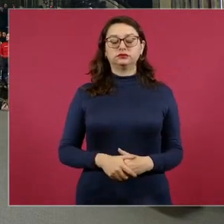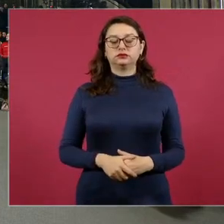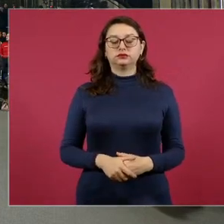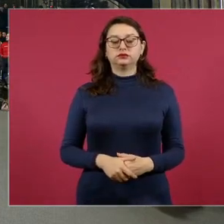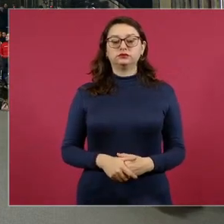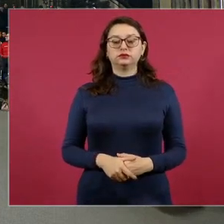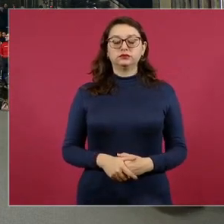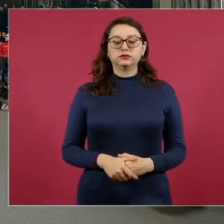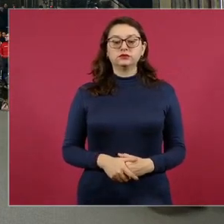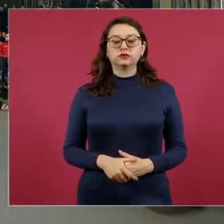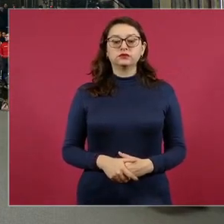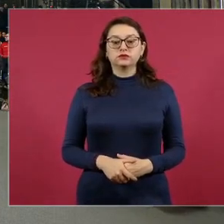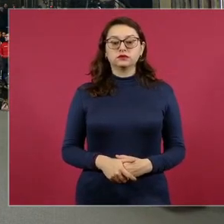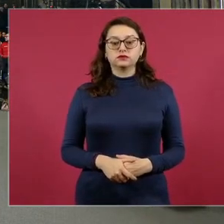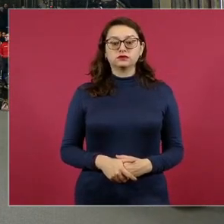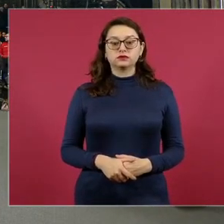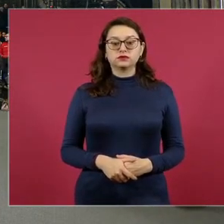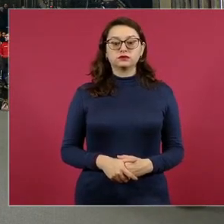desaparecidos.